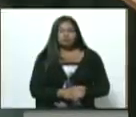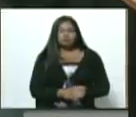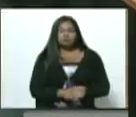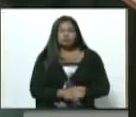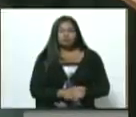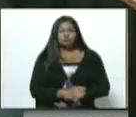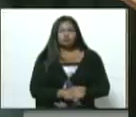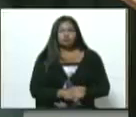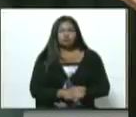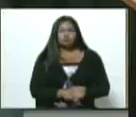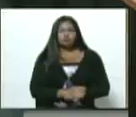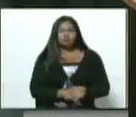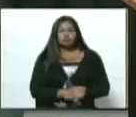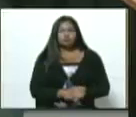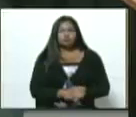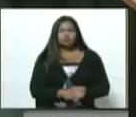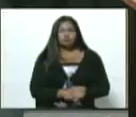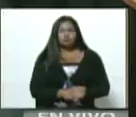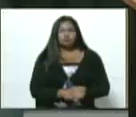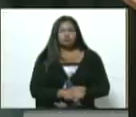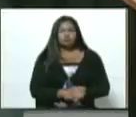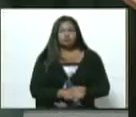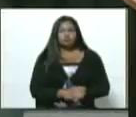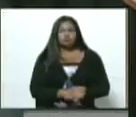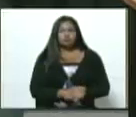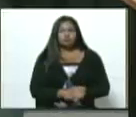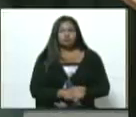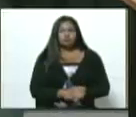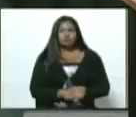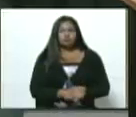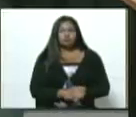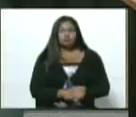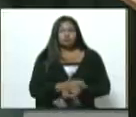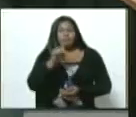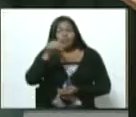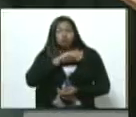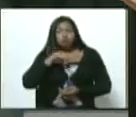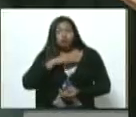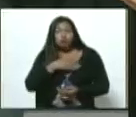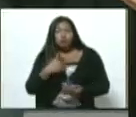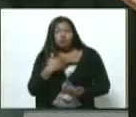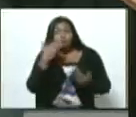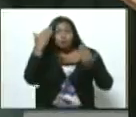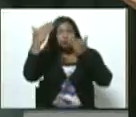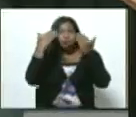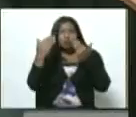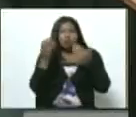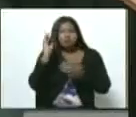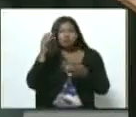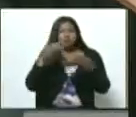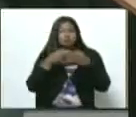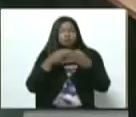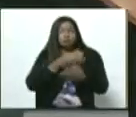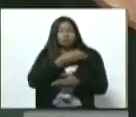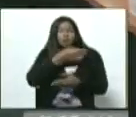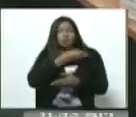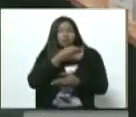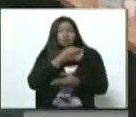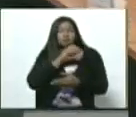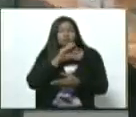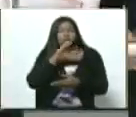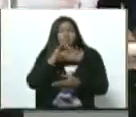Bueno, también queremos saludar a los integrantes de la sociedad civil que han participado.